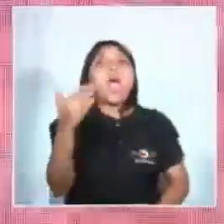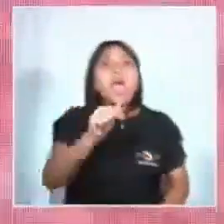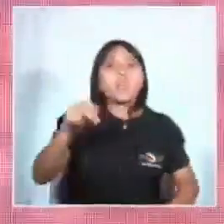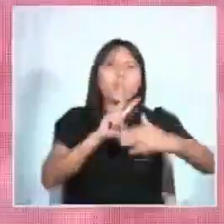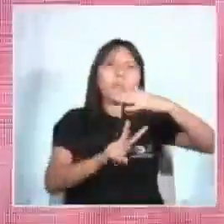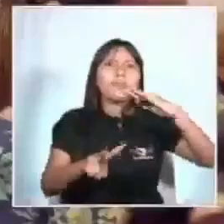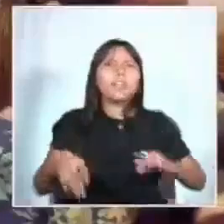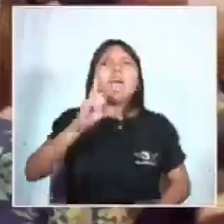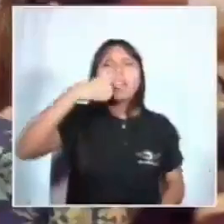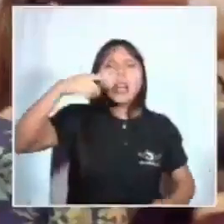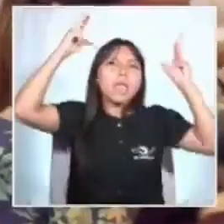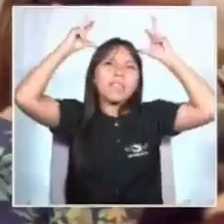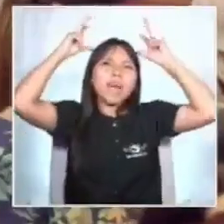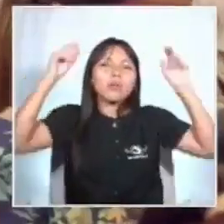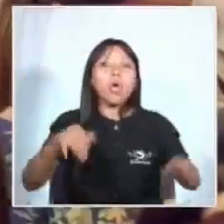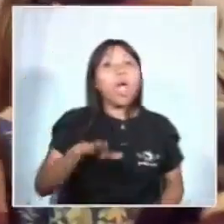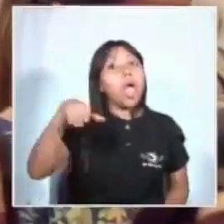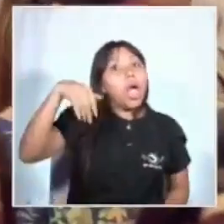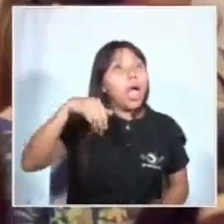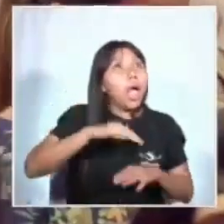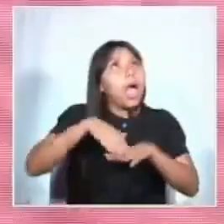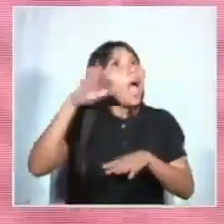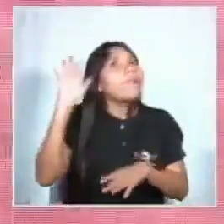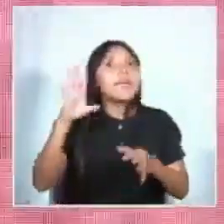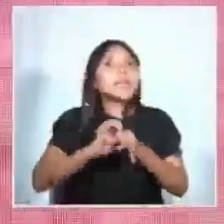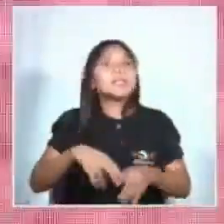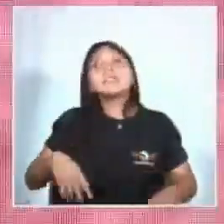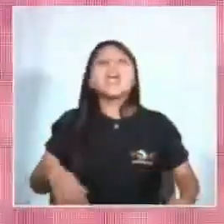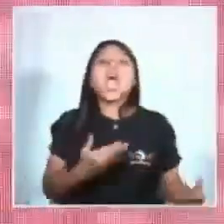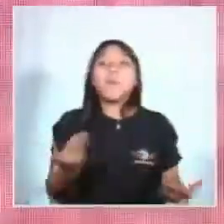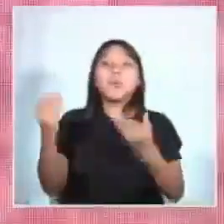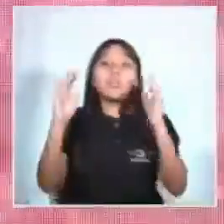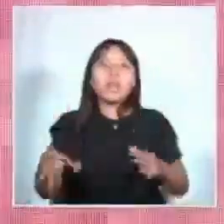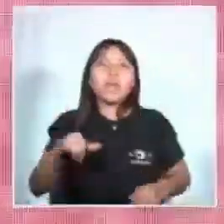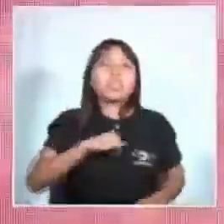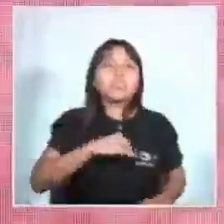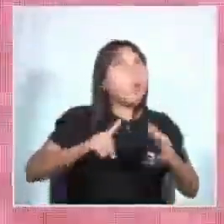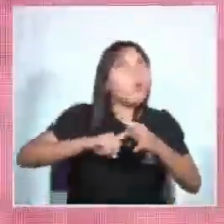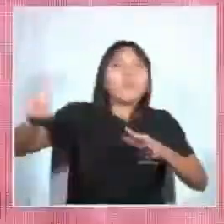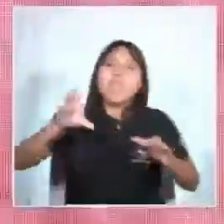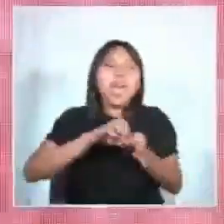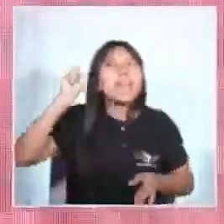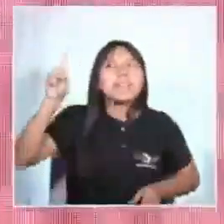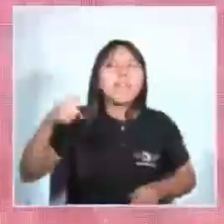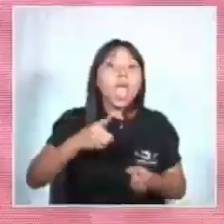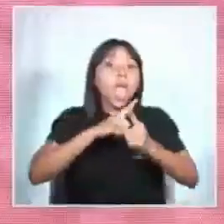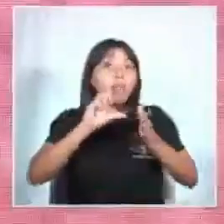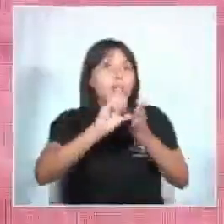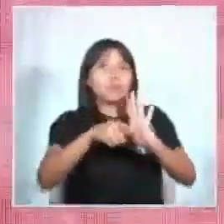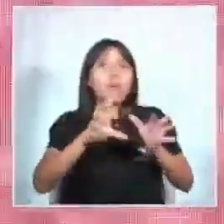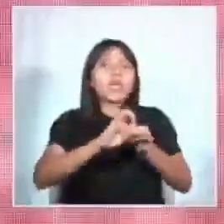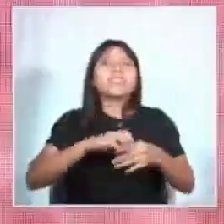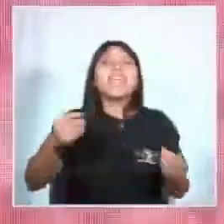diablo, antes de portadora yo huía de ti, después de